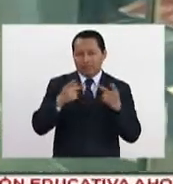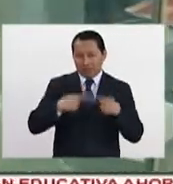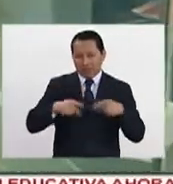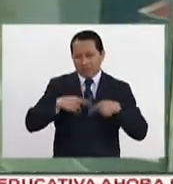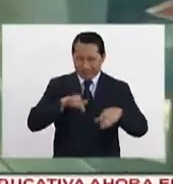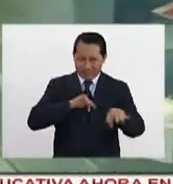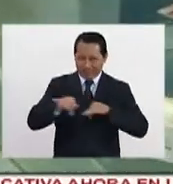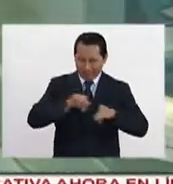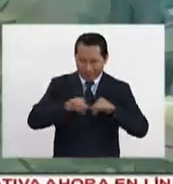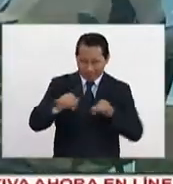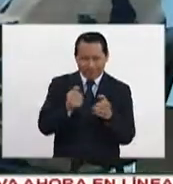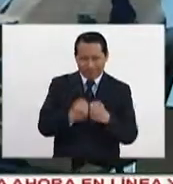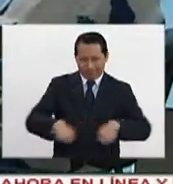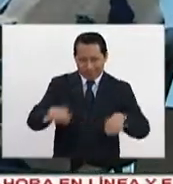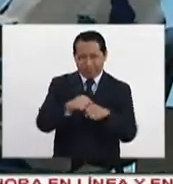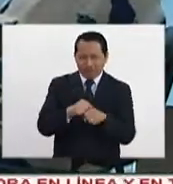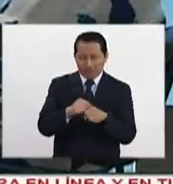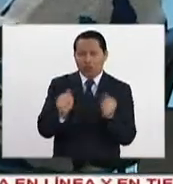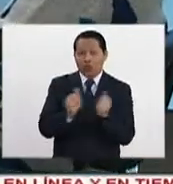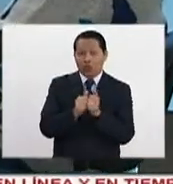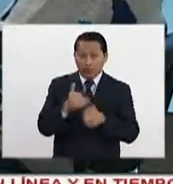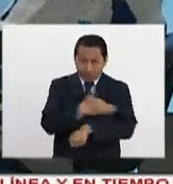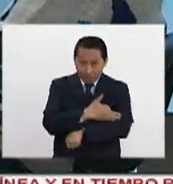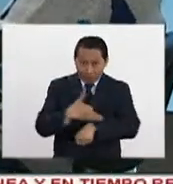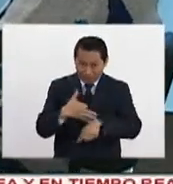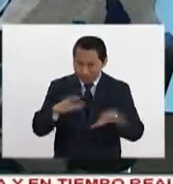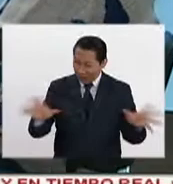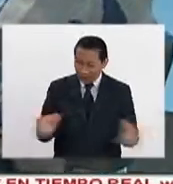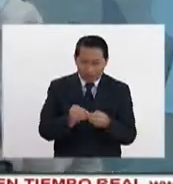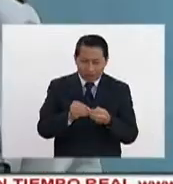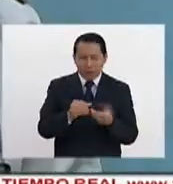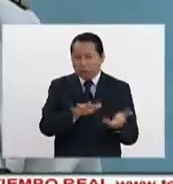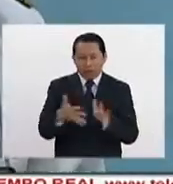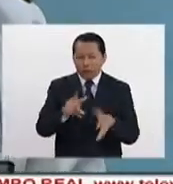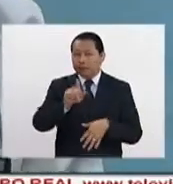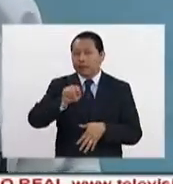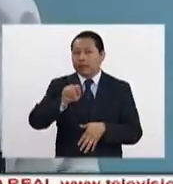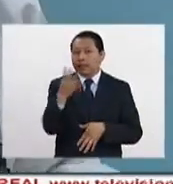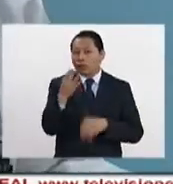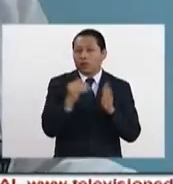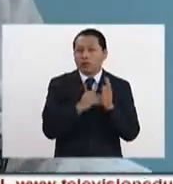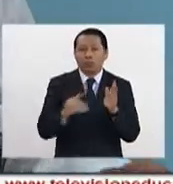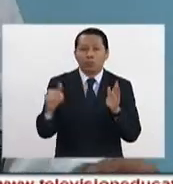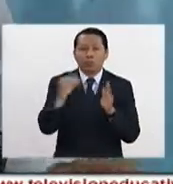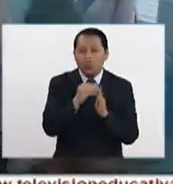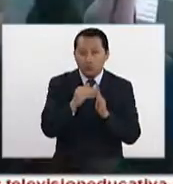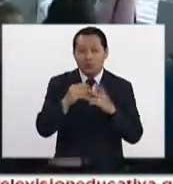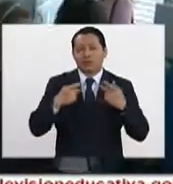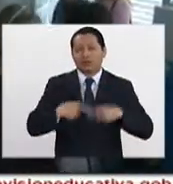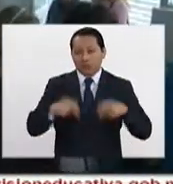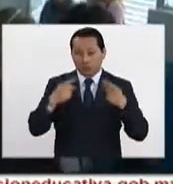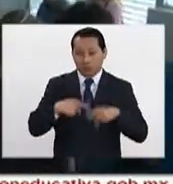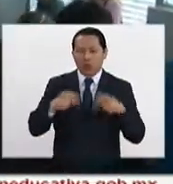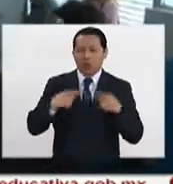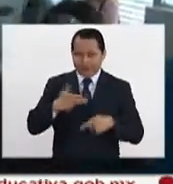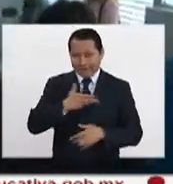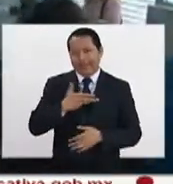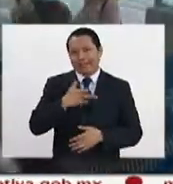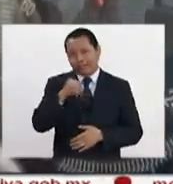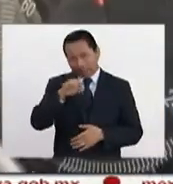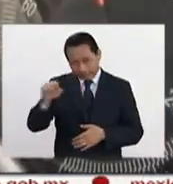sus familiares pues representan alrededor de 74 millones de derechohabientes.